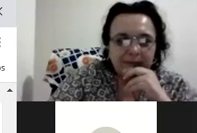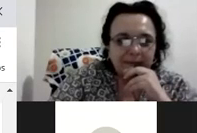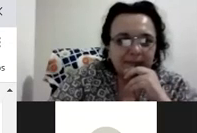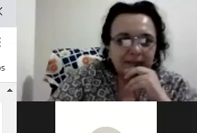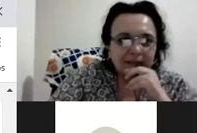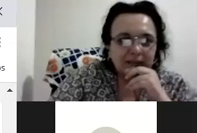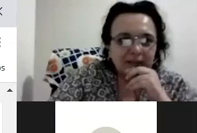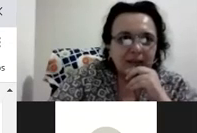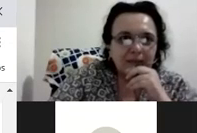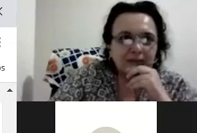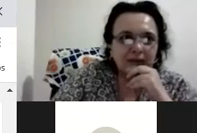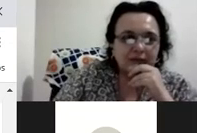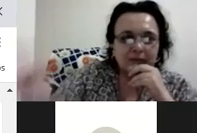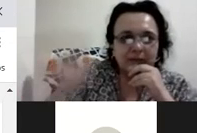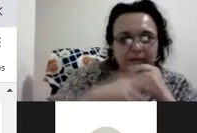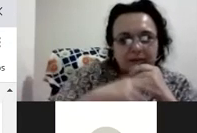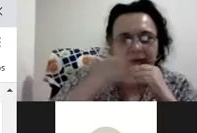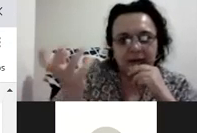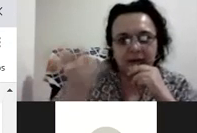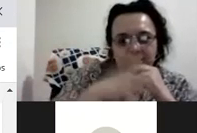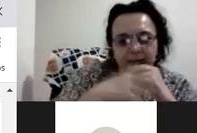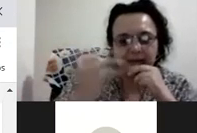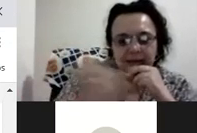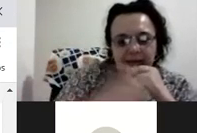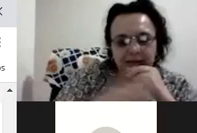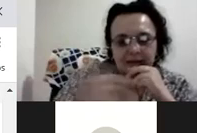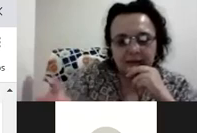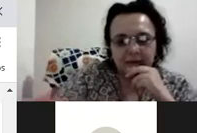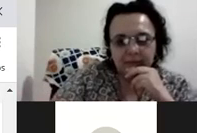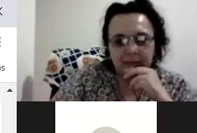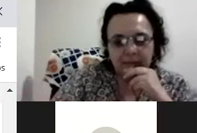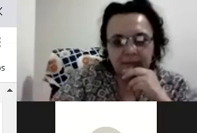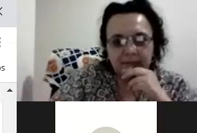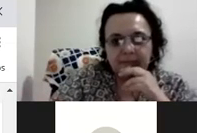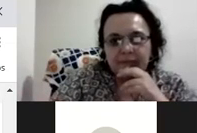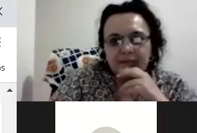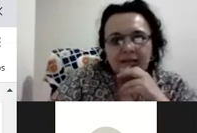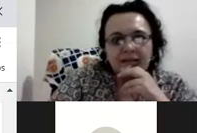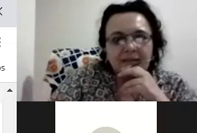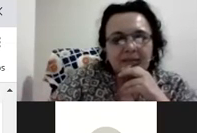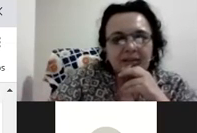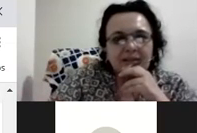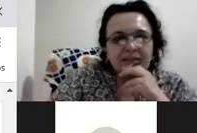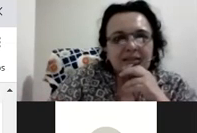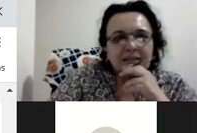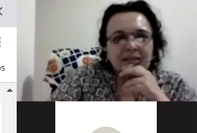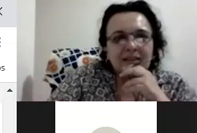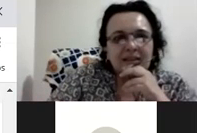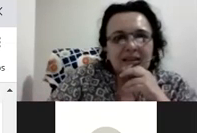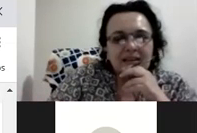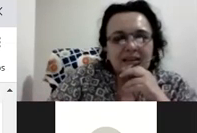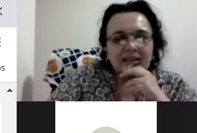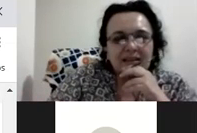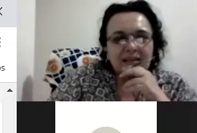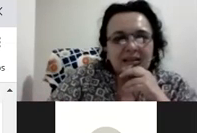tiempo. Entonces hay muchas costumbres compartidas entre Colombia y Panamá, ¿verdad? En